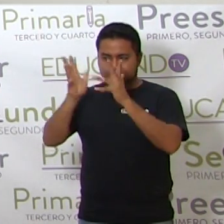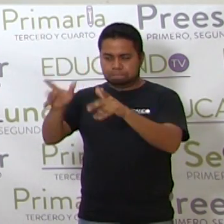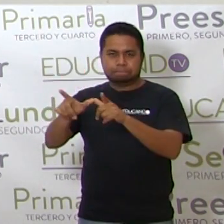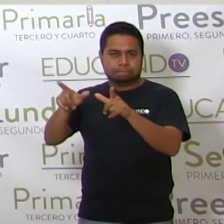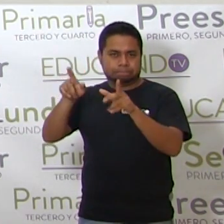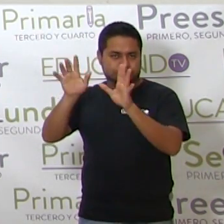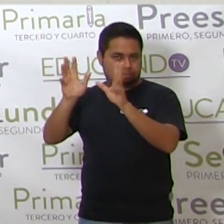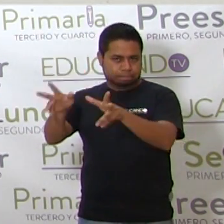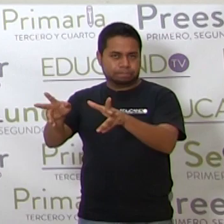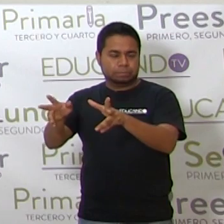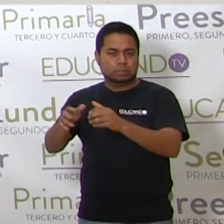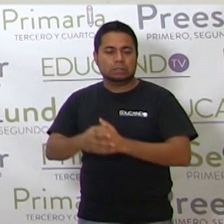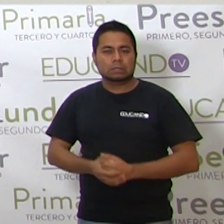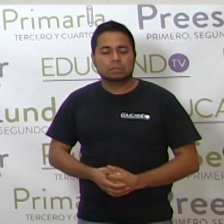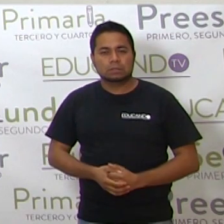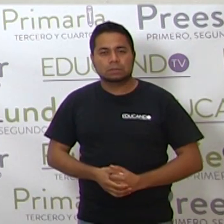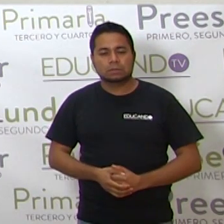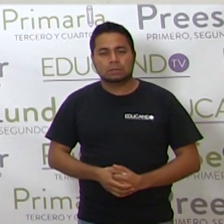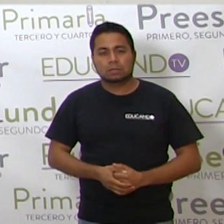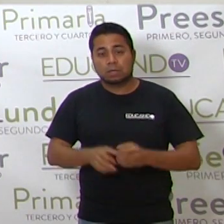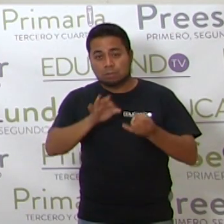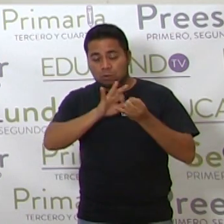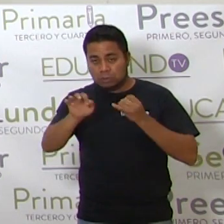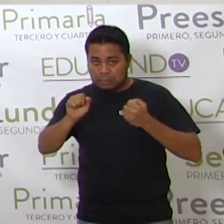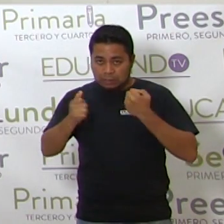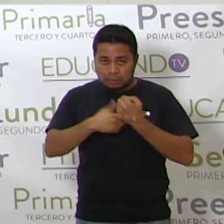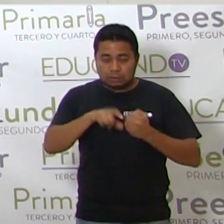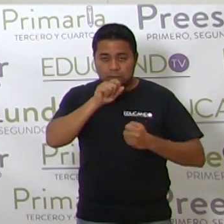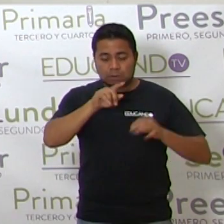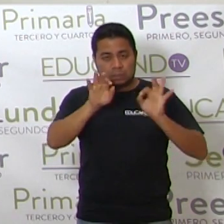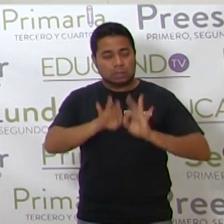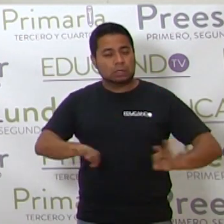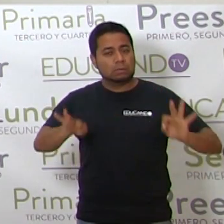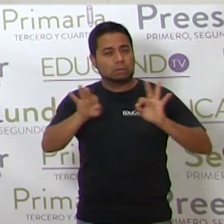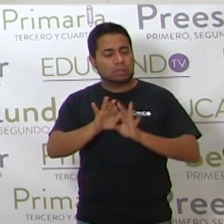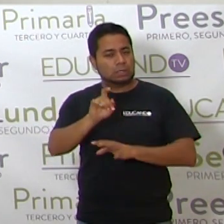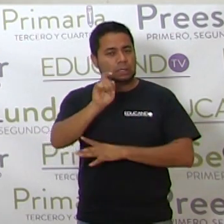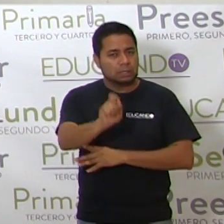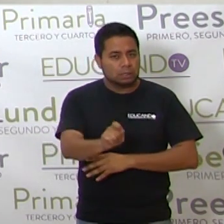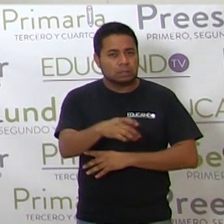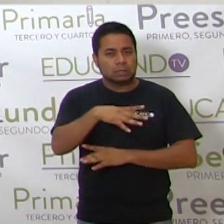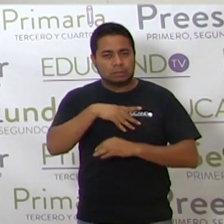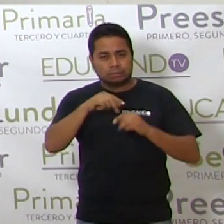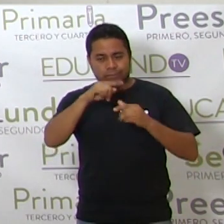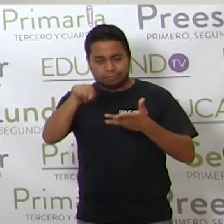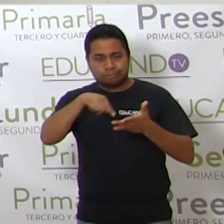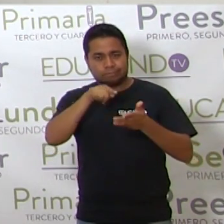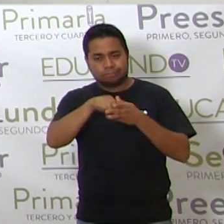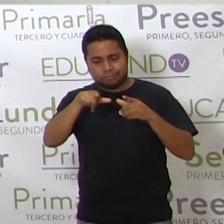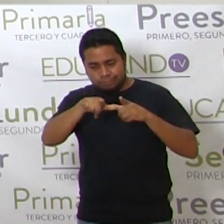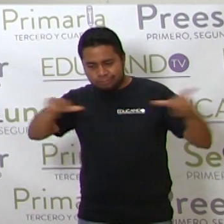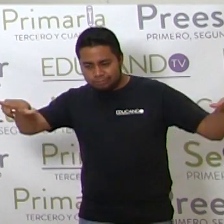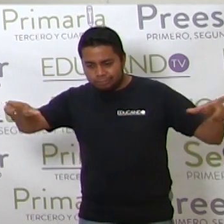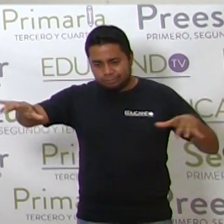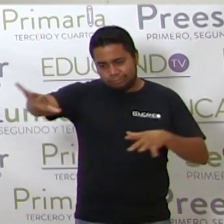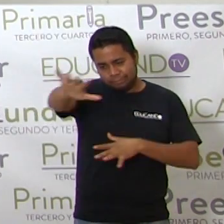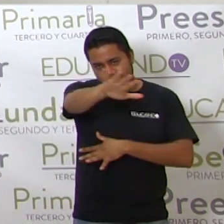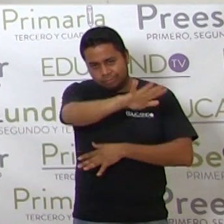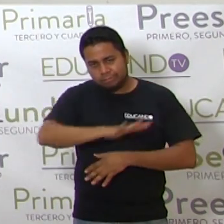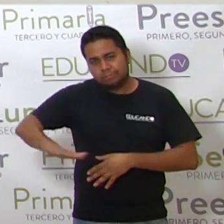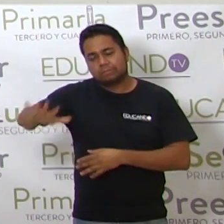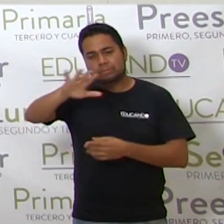también por último algo importante tenemos lo que es el escenario bien el